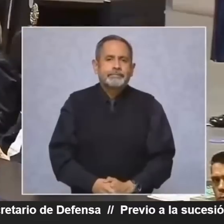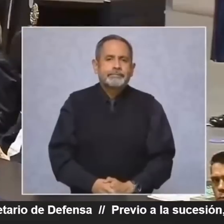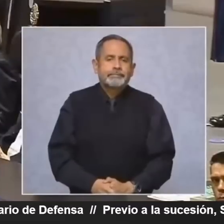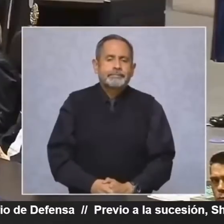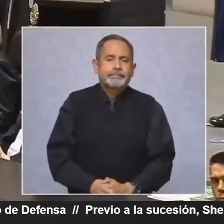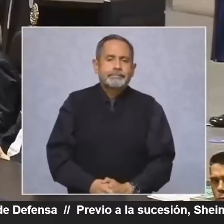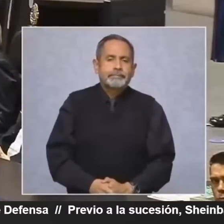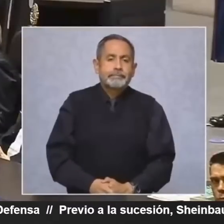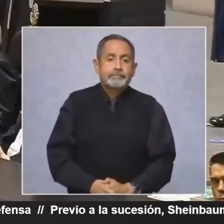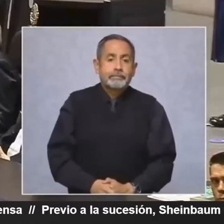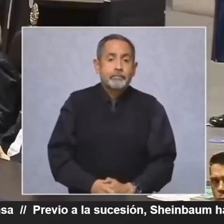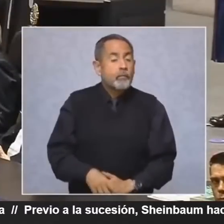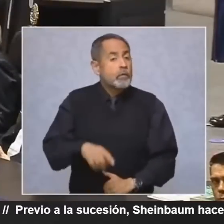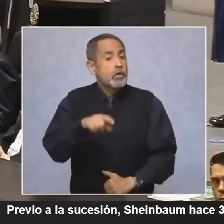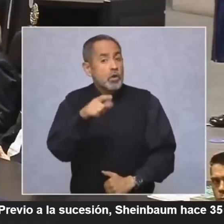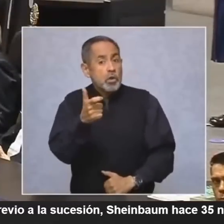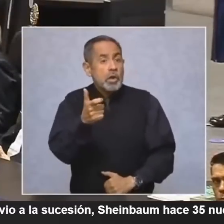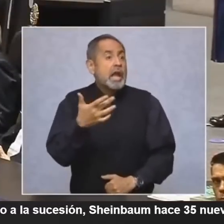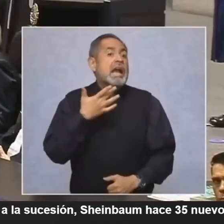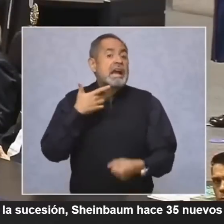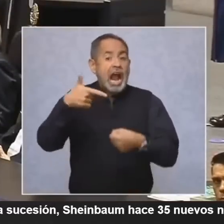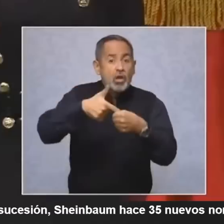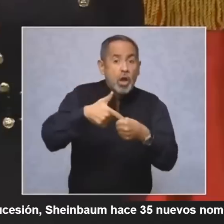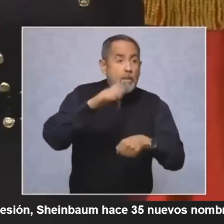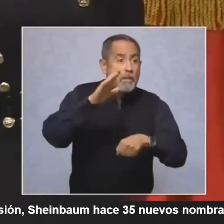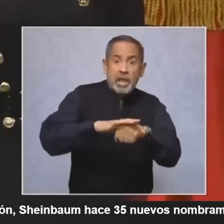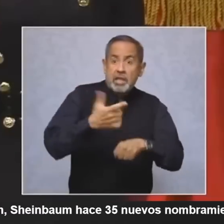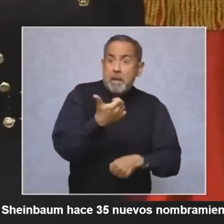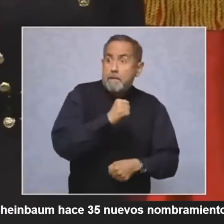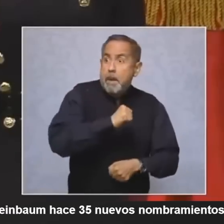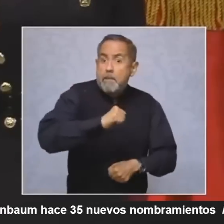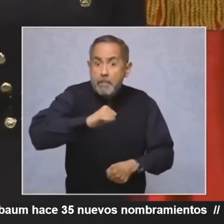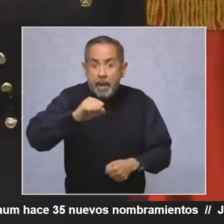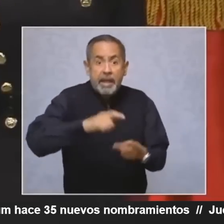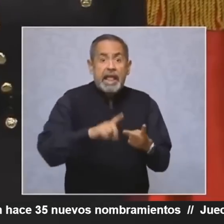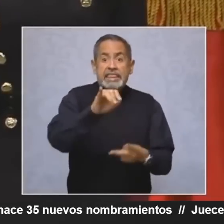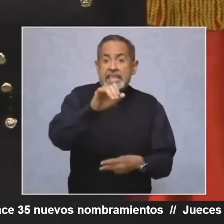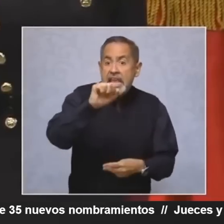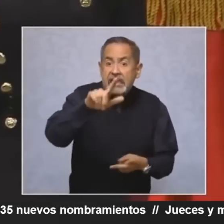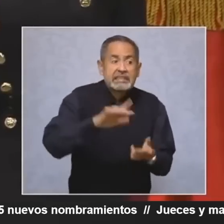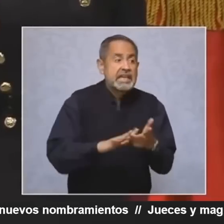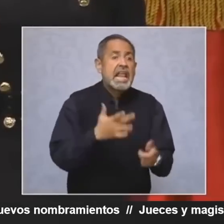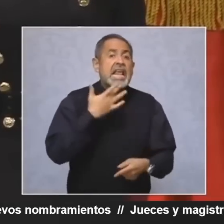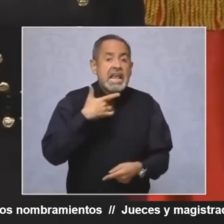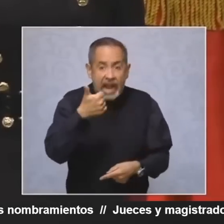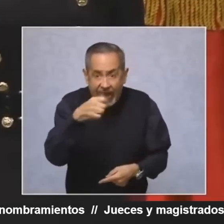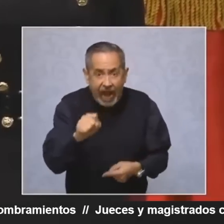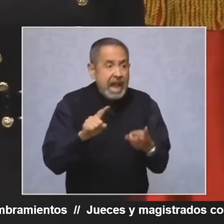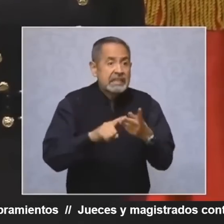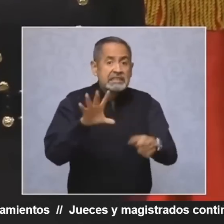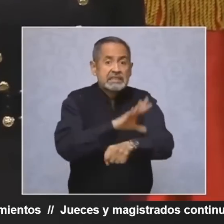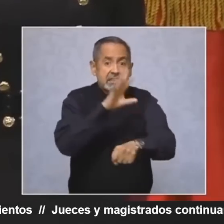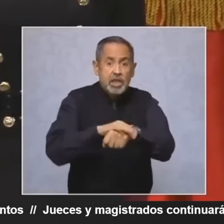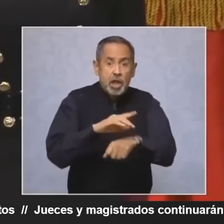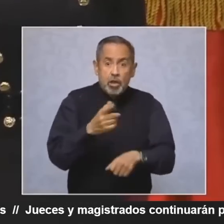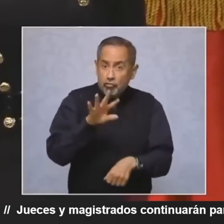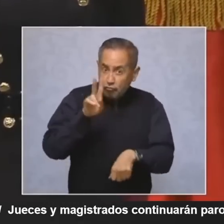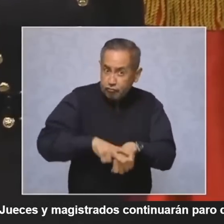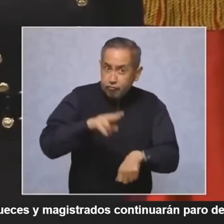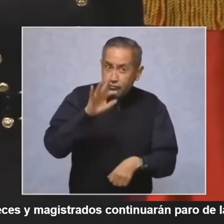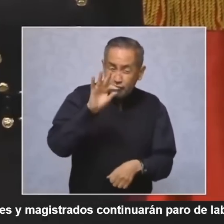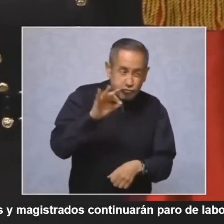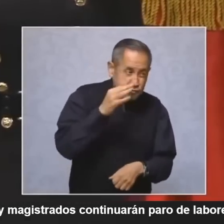No aumentaremos el precio de las gasolinas, del diésel, del gas doméstico ni la electricidad en términos reales. En